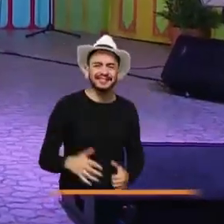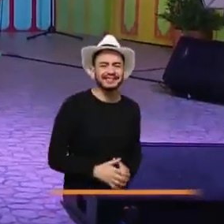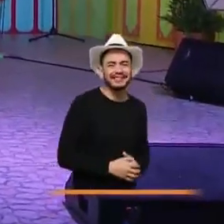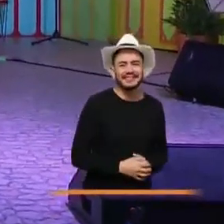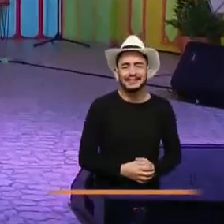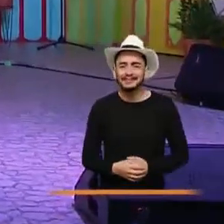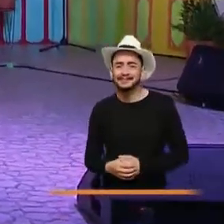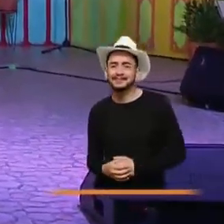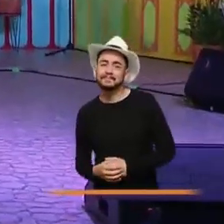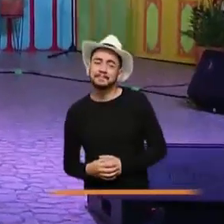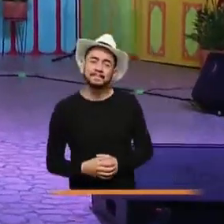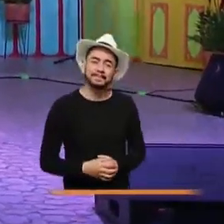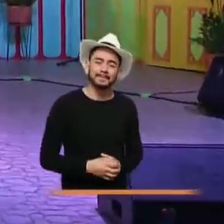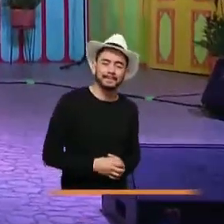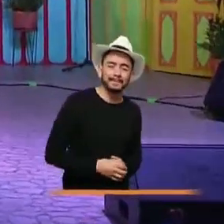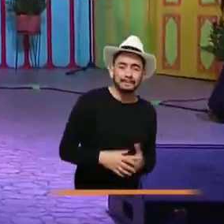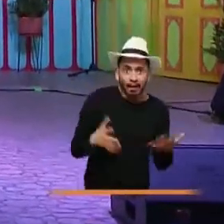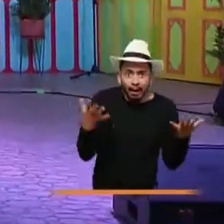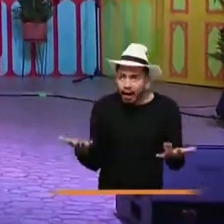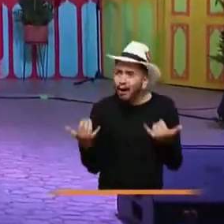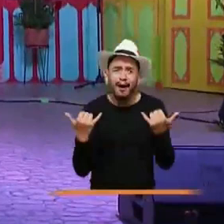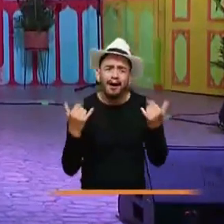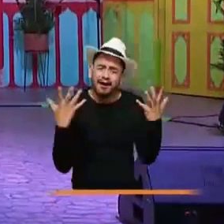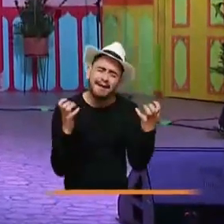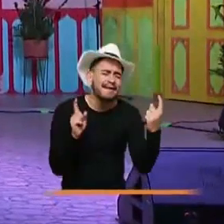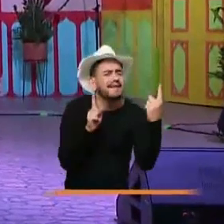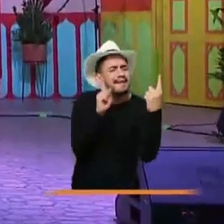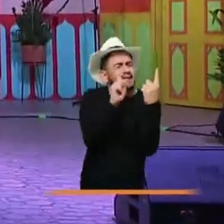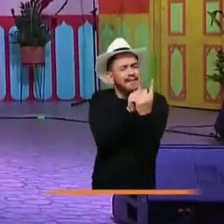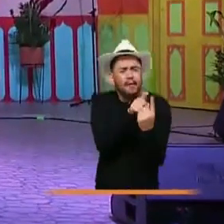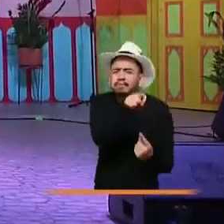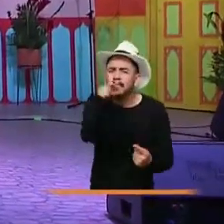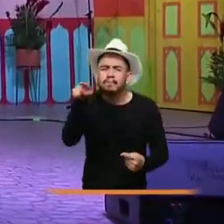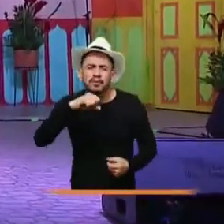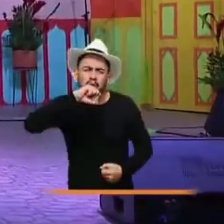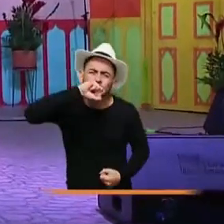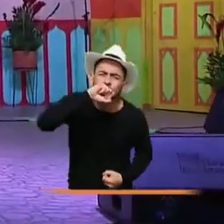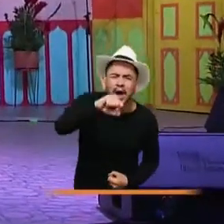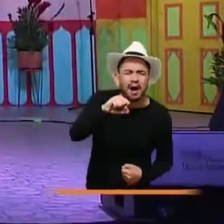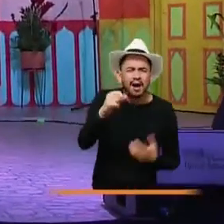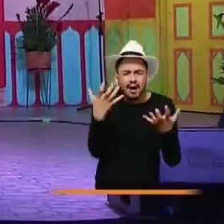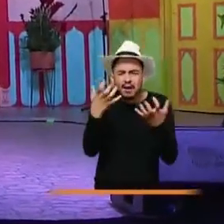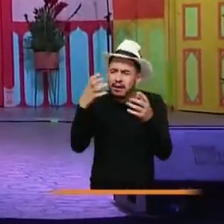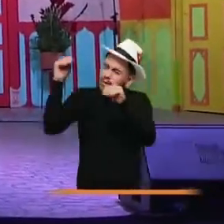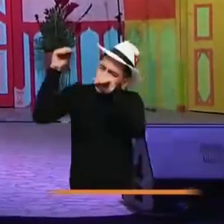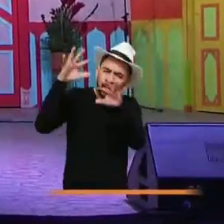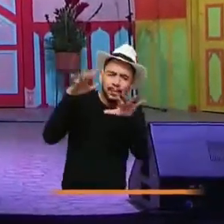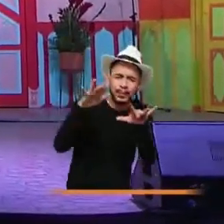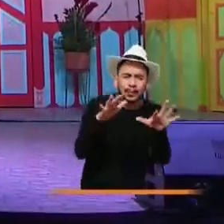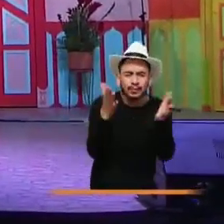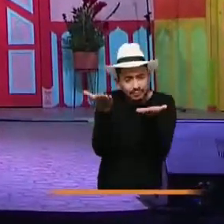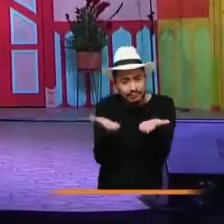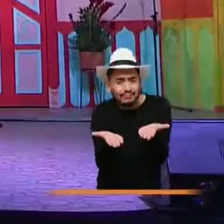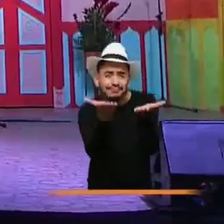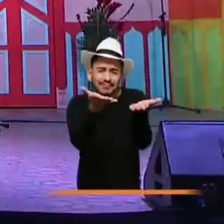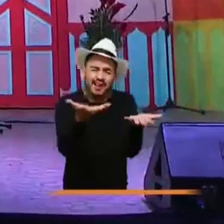y yo conocer al papa que bendice a tutti frutti porque yo me hizo mención